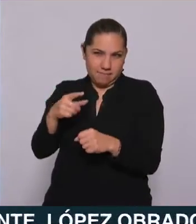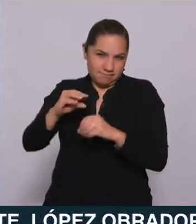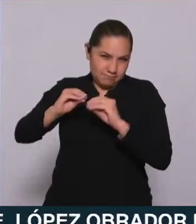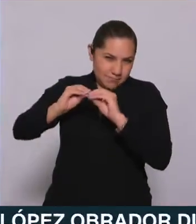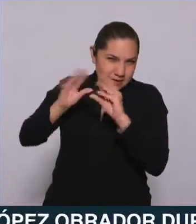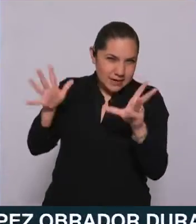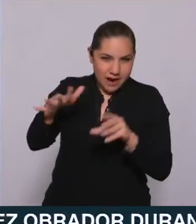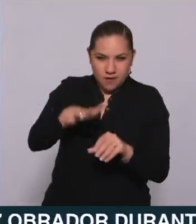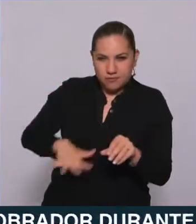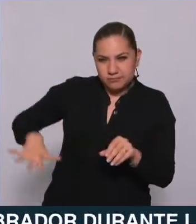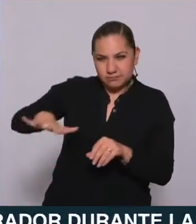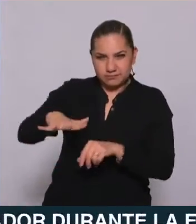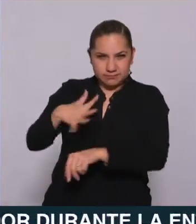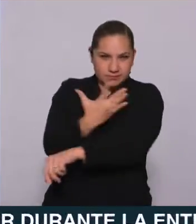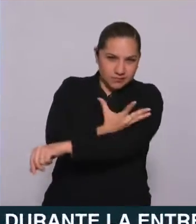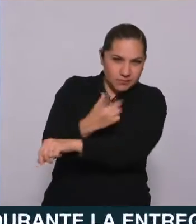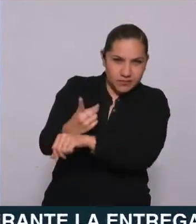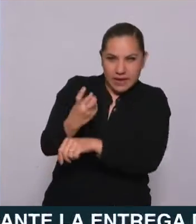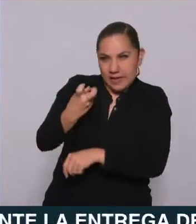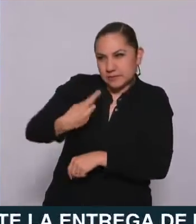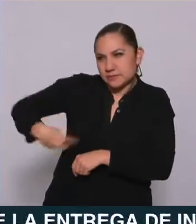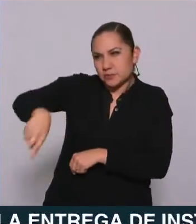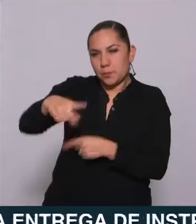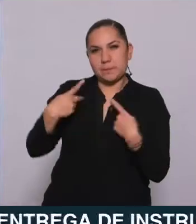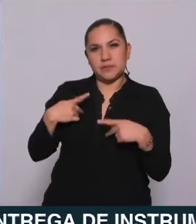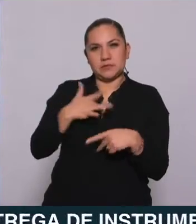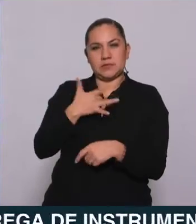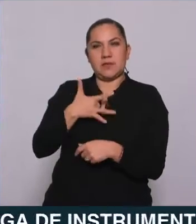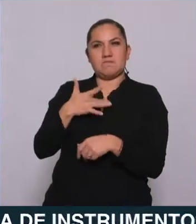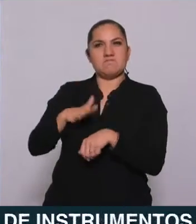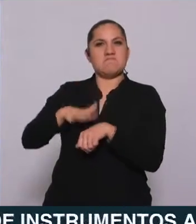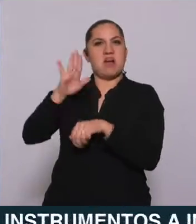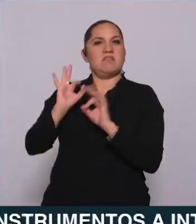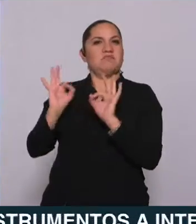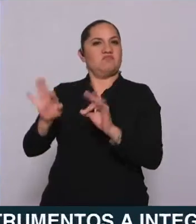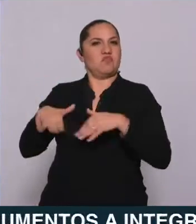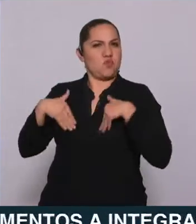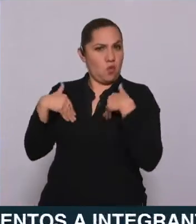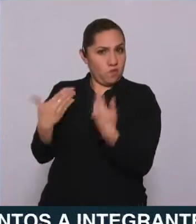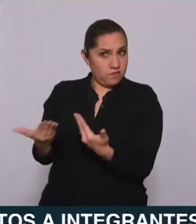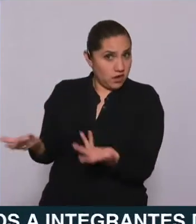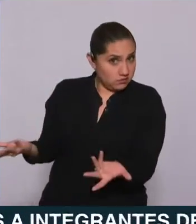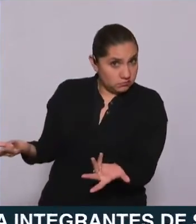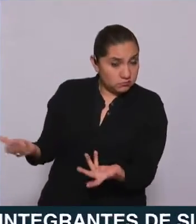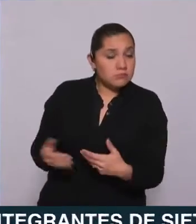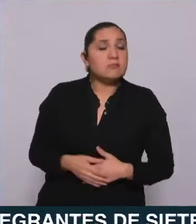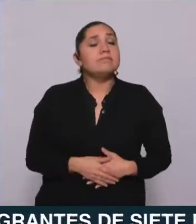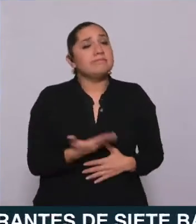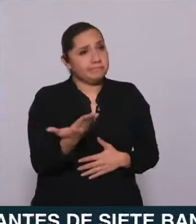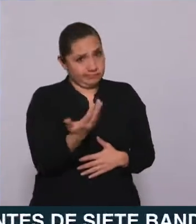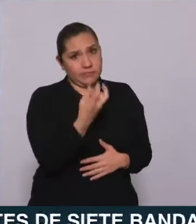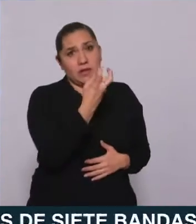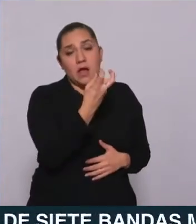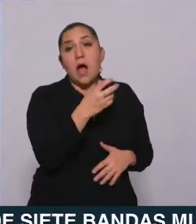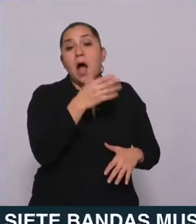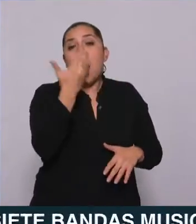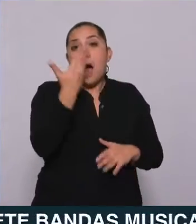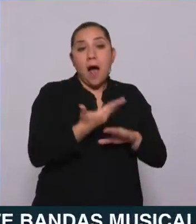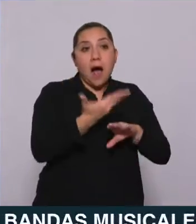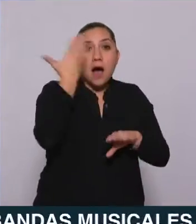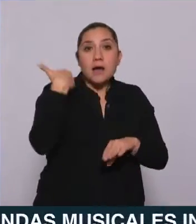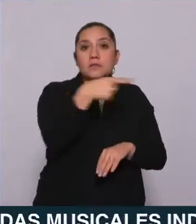ley apela que exista en el nuevo esquema consensos. Lo que pasaba antes es que una planilla ganaba